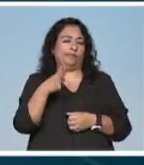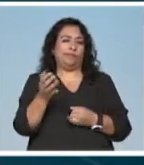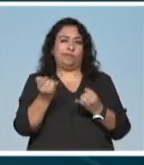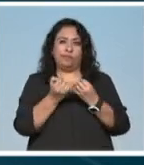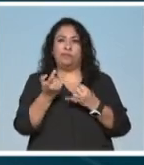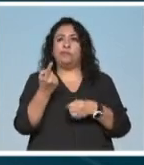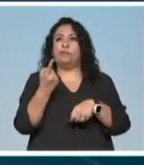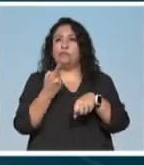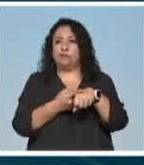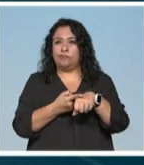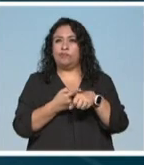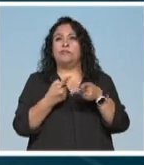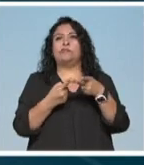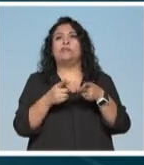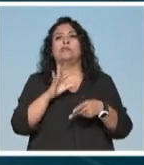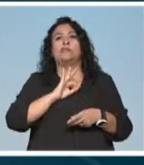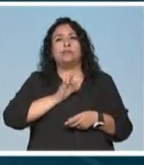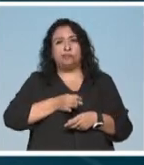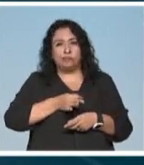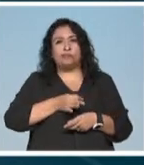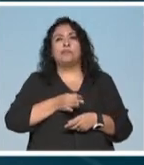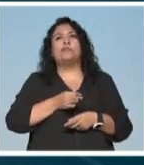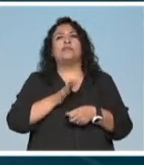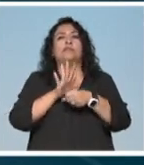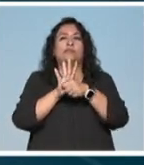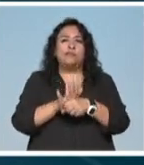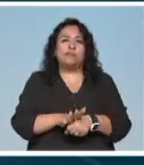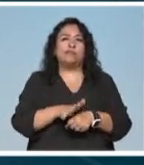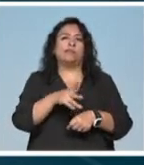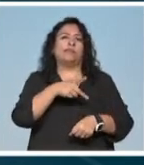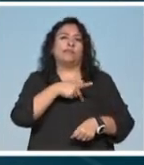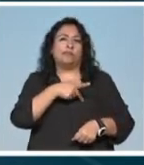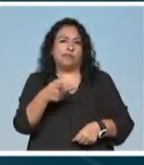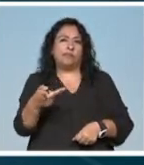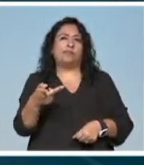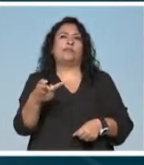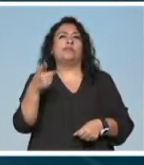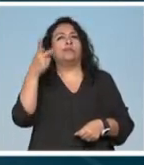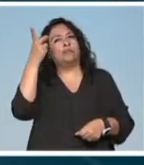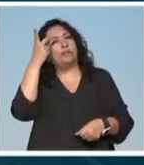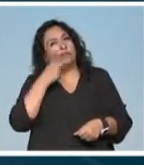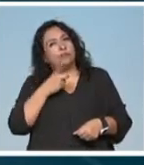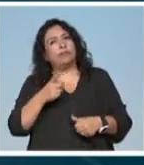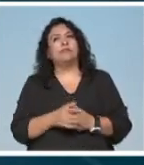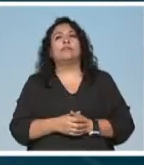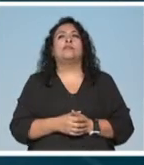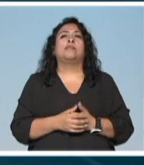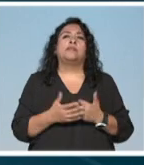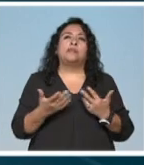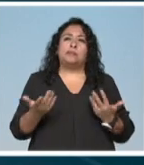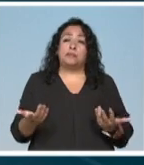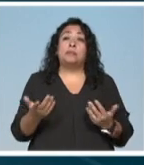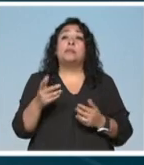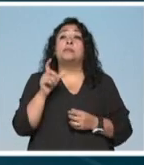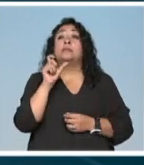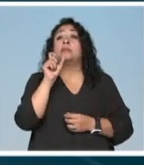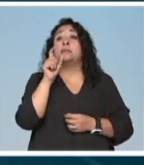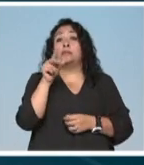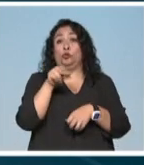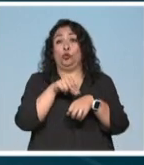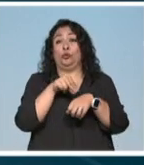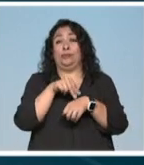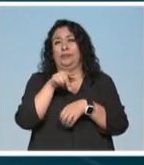las enfermedades y las infecciones, el estrés, la pobreza y la calidad del sueño. De hecho, apuntaron que los médicos